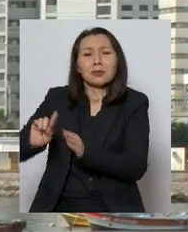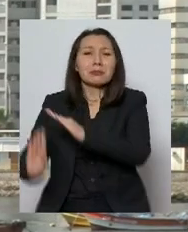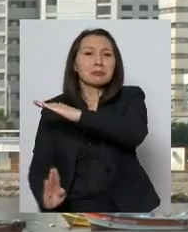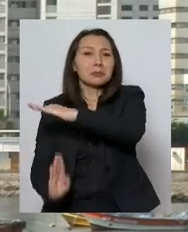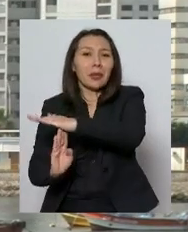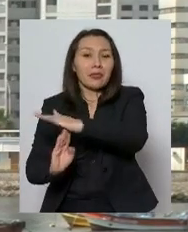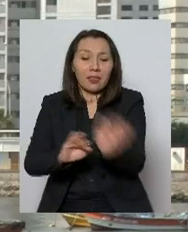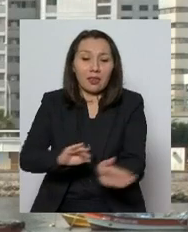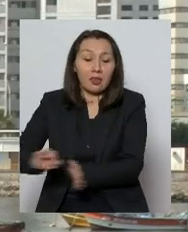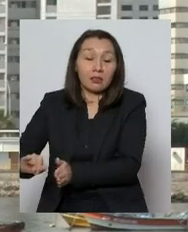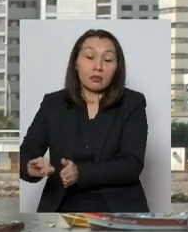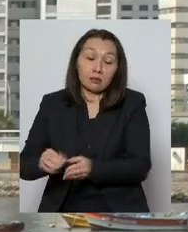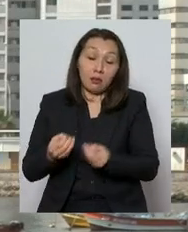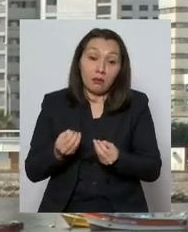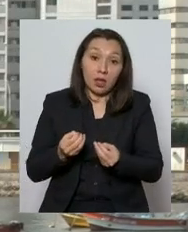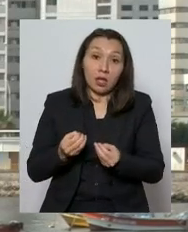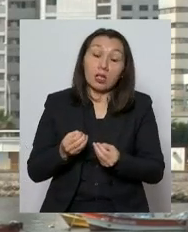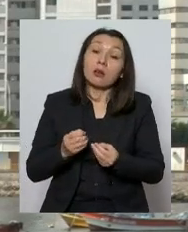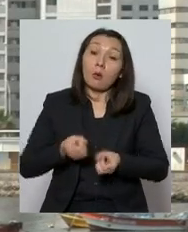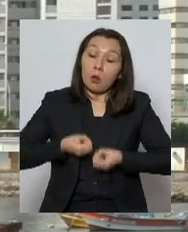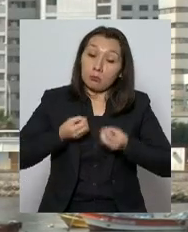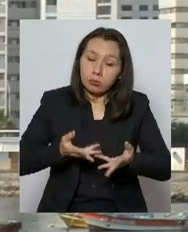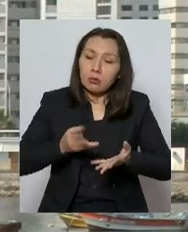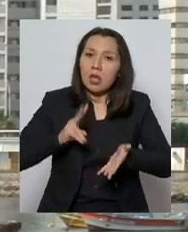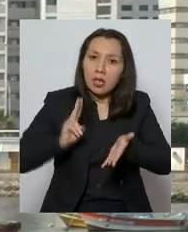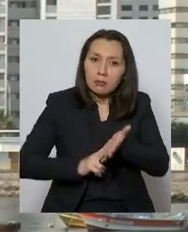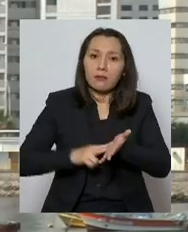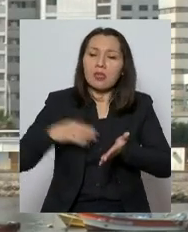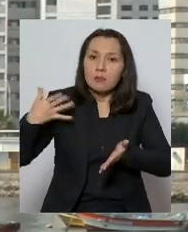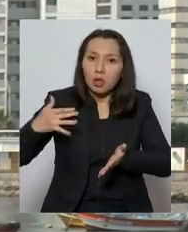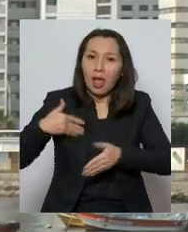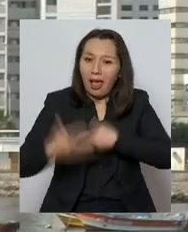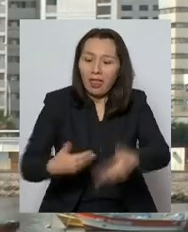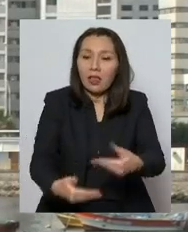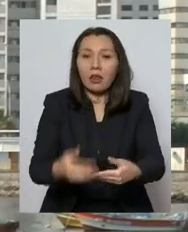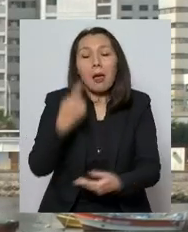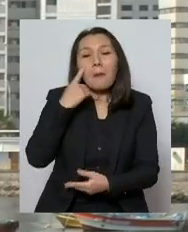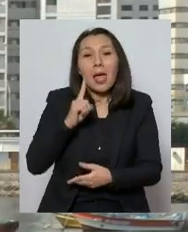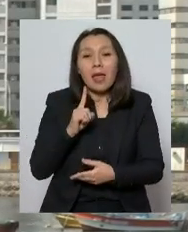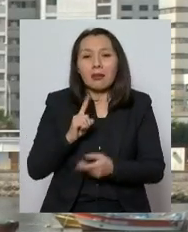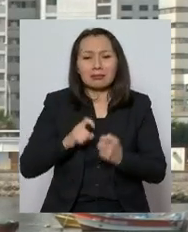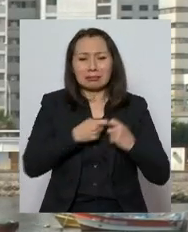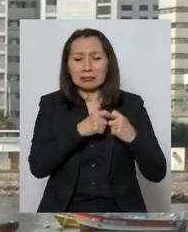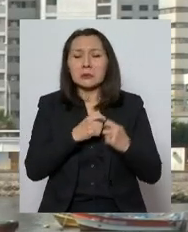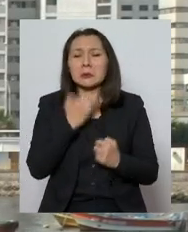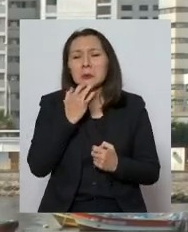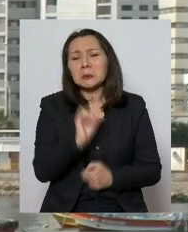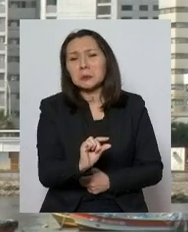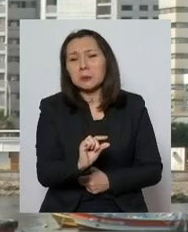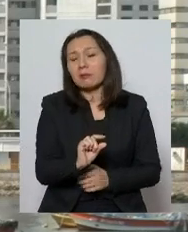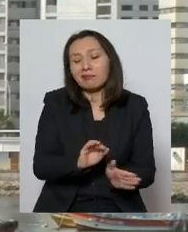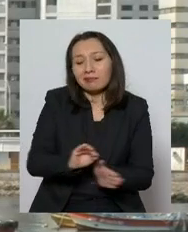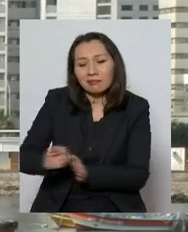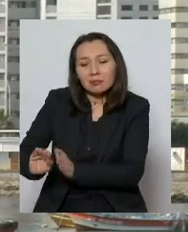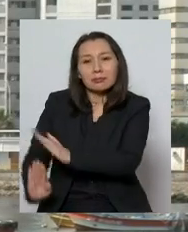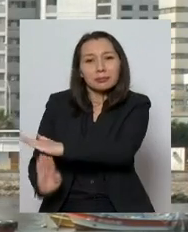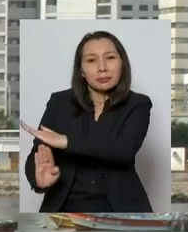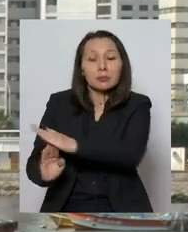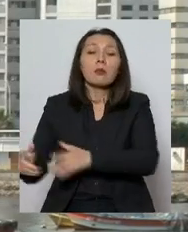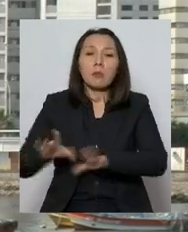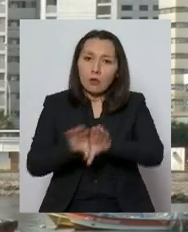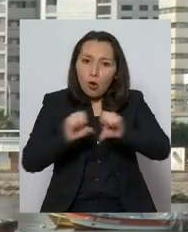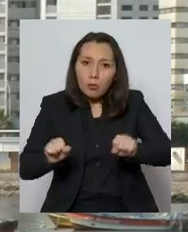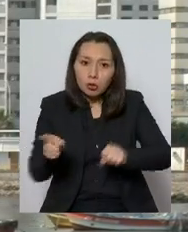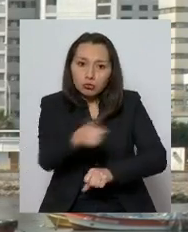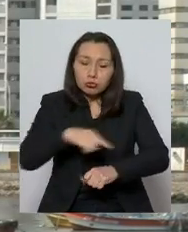momento. Pues evidente, saquemos las cosas importantes adelante, pero dejemos la pelea chica y contribuyamos,